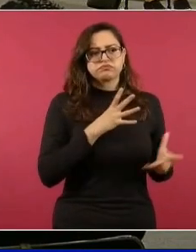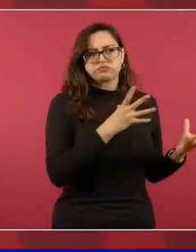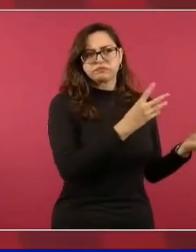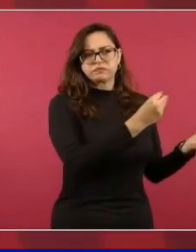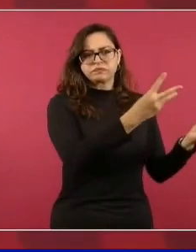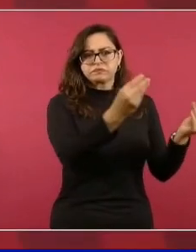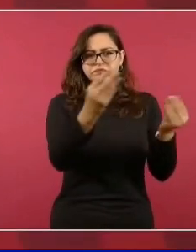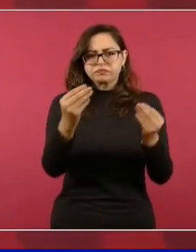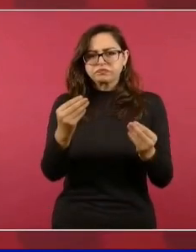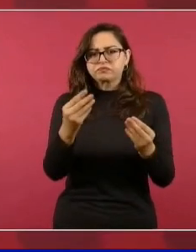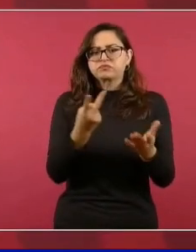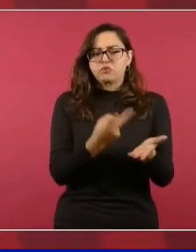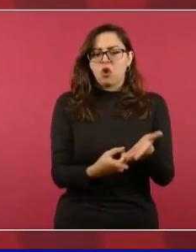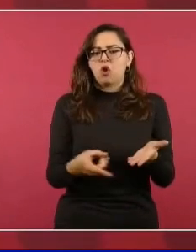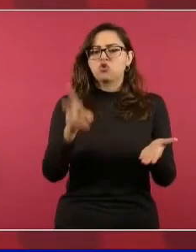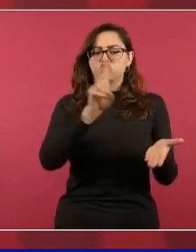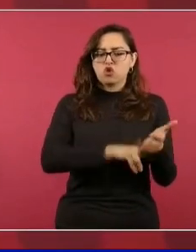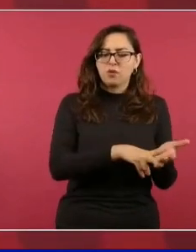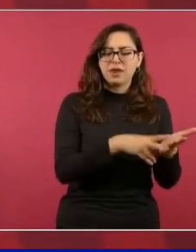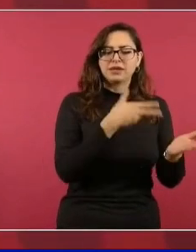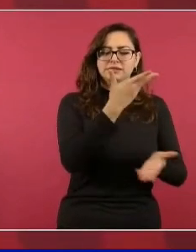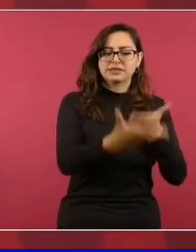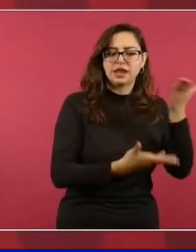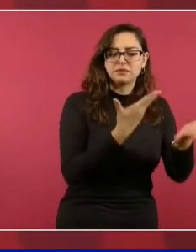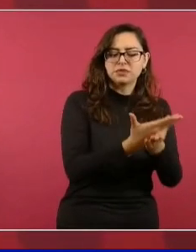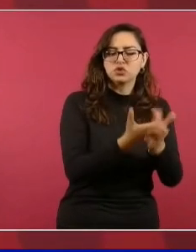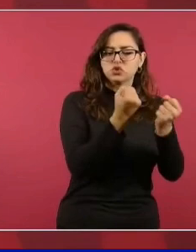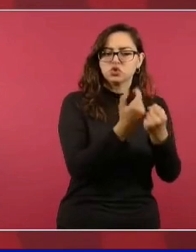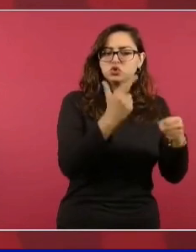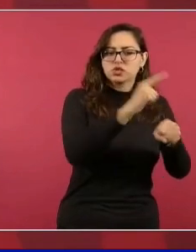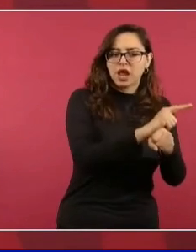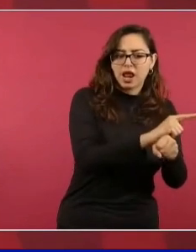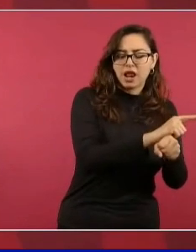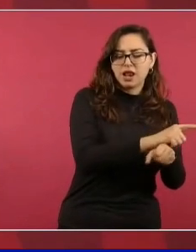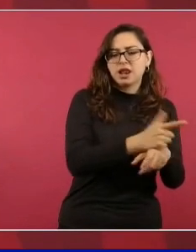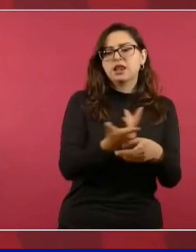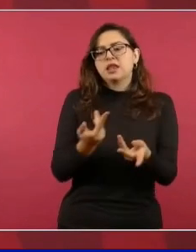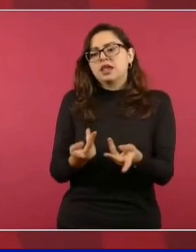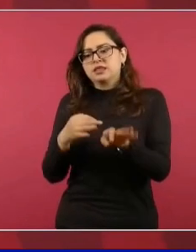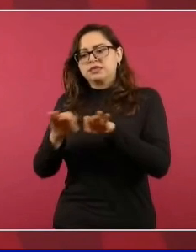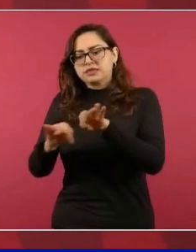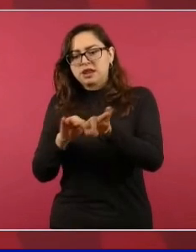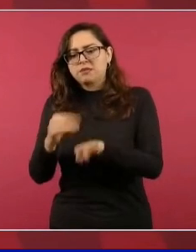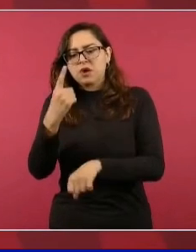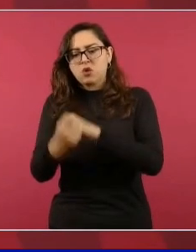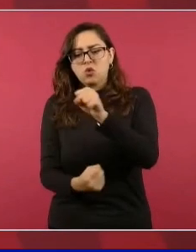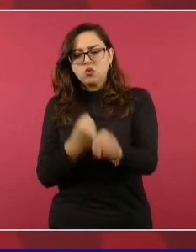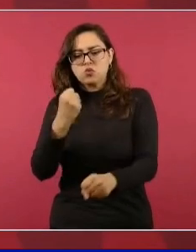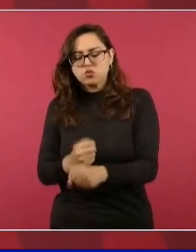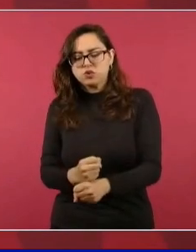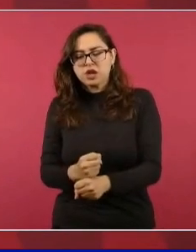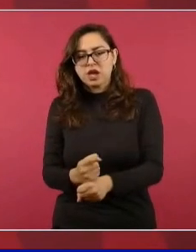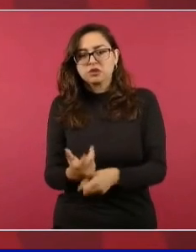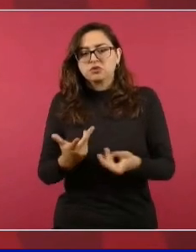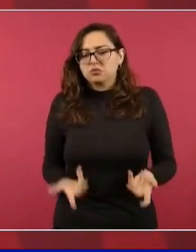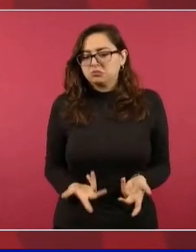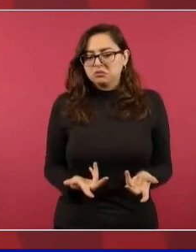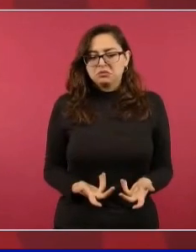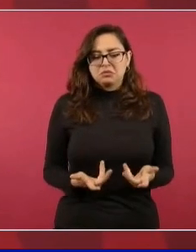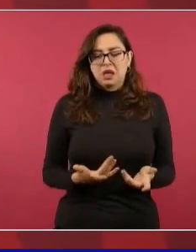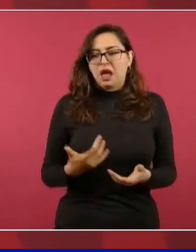social y al mismo tiempo están terminando sus tesis para